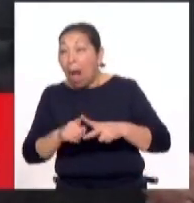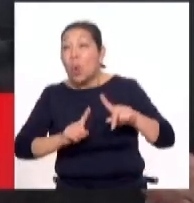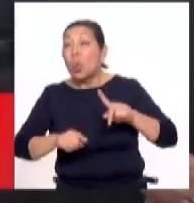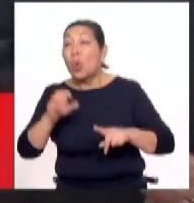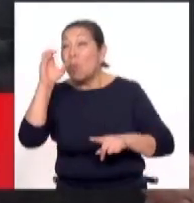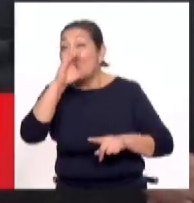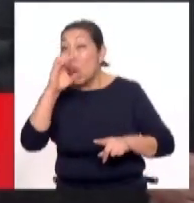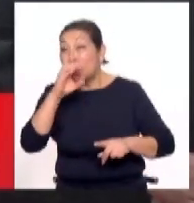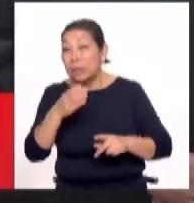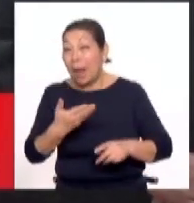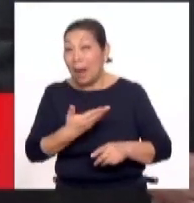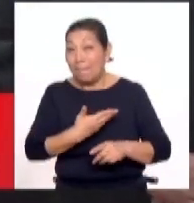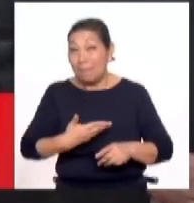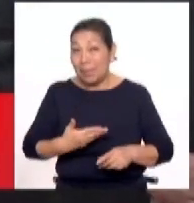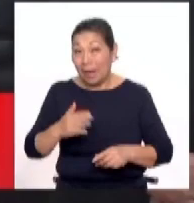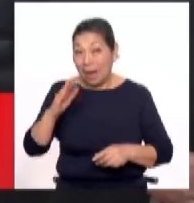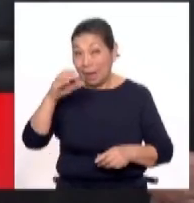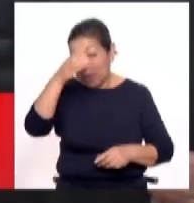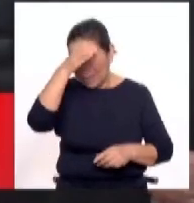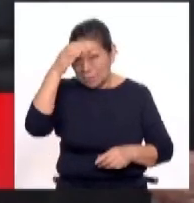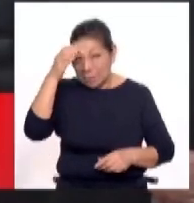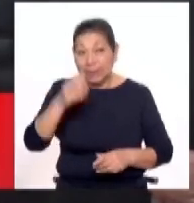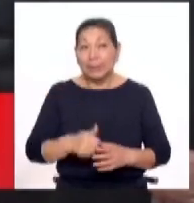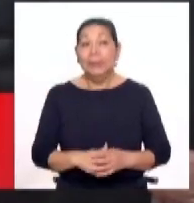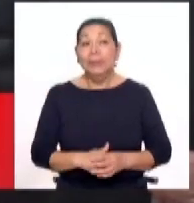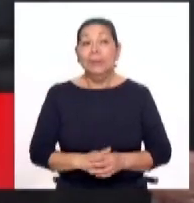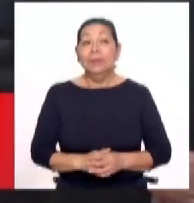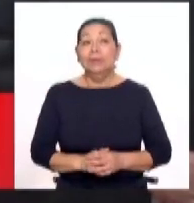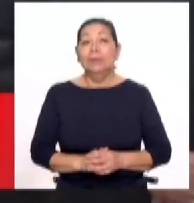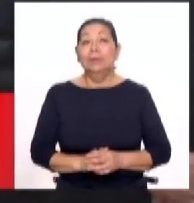régimen del presidente Castillo. Ministro, lo escuchamos.